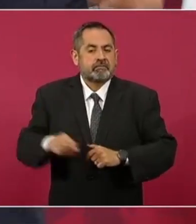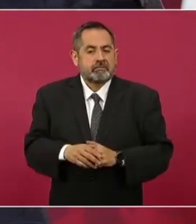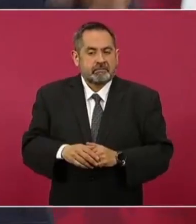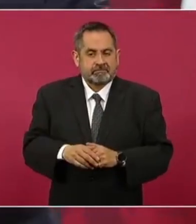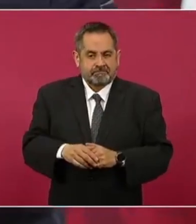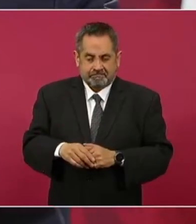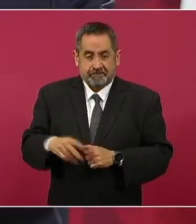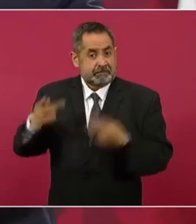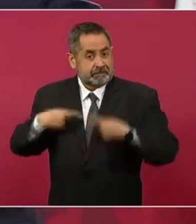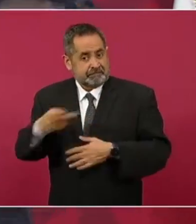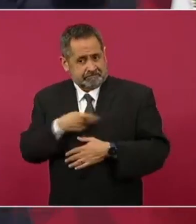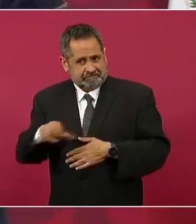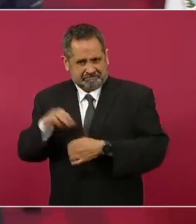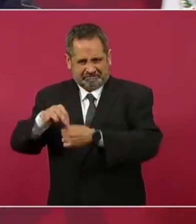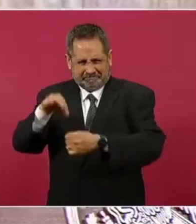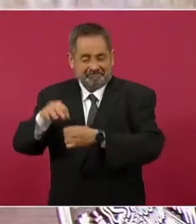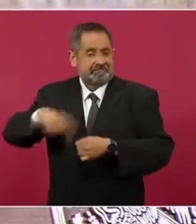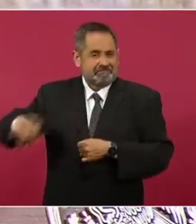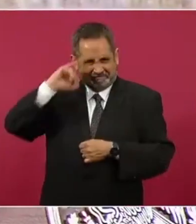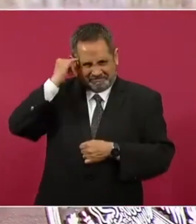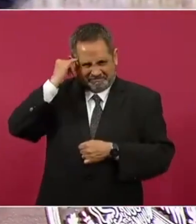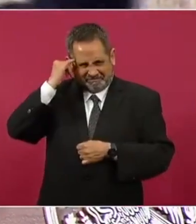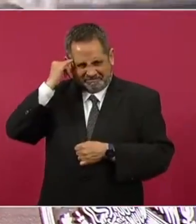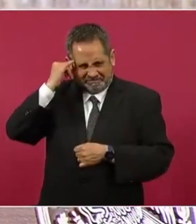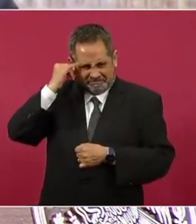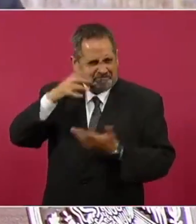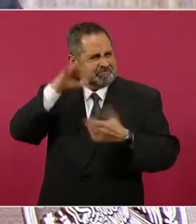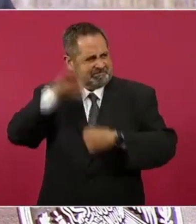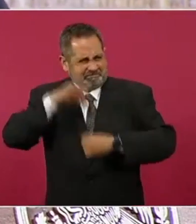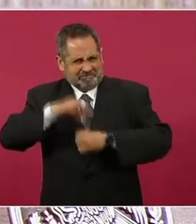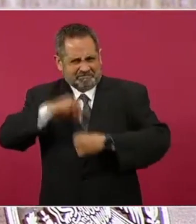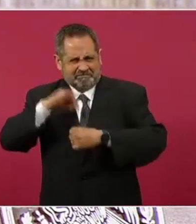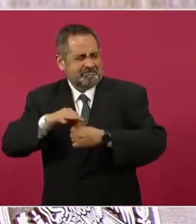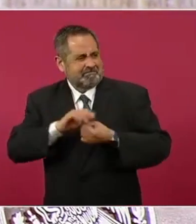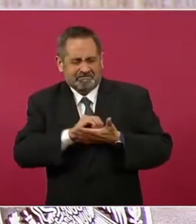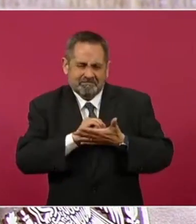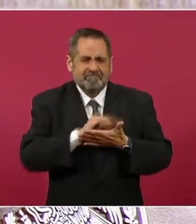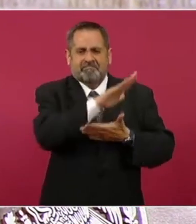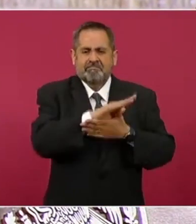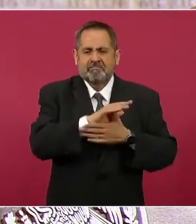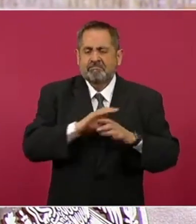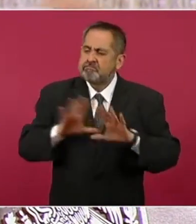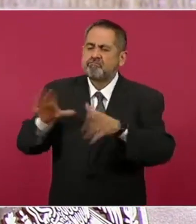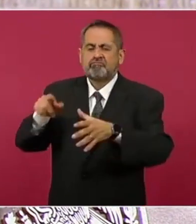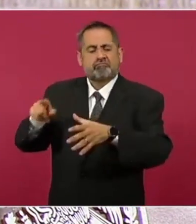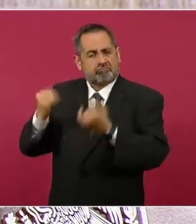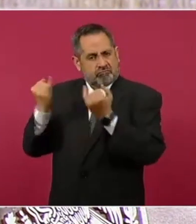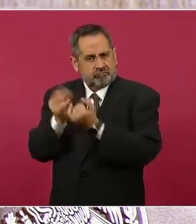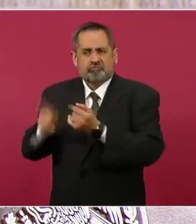Y la gente pobre, los indígenas, vuelven a votar por el movimiento de Evo.